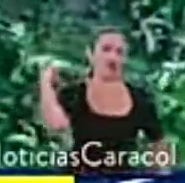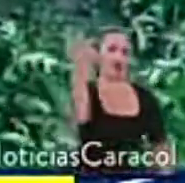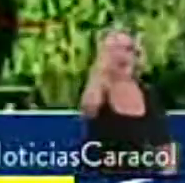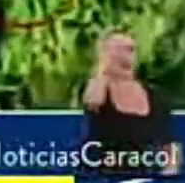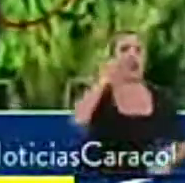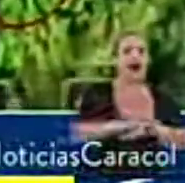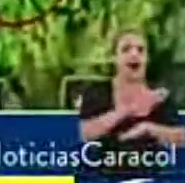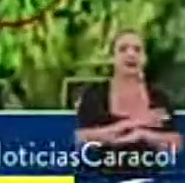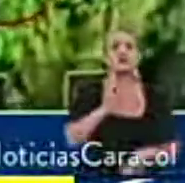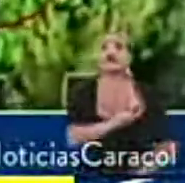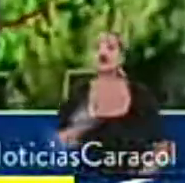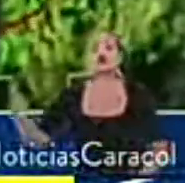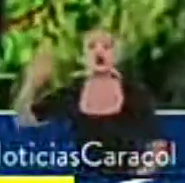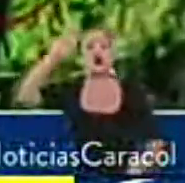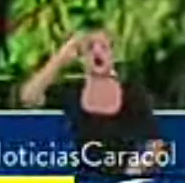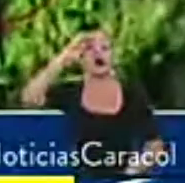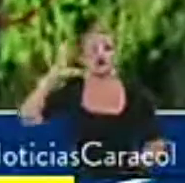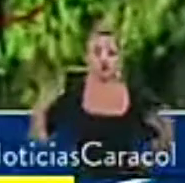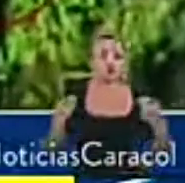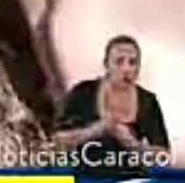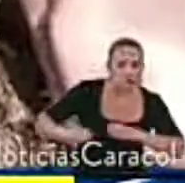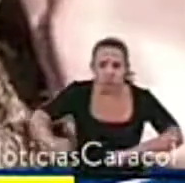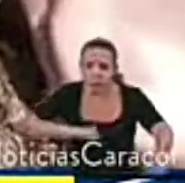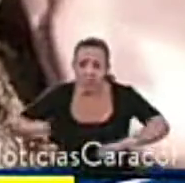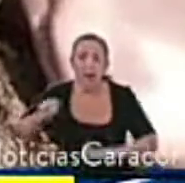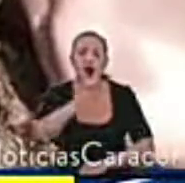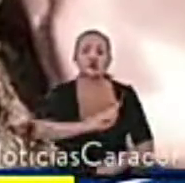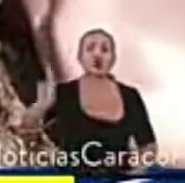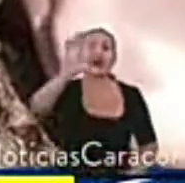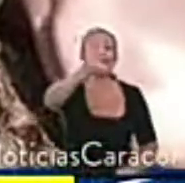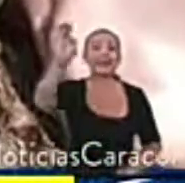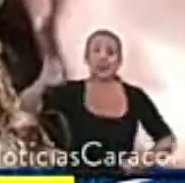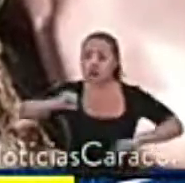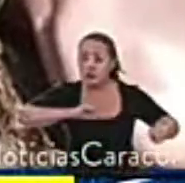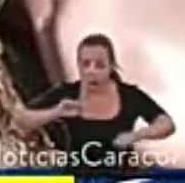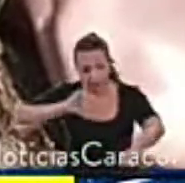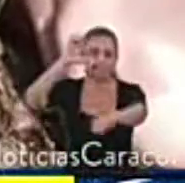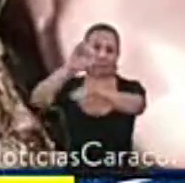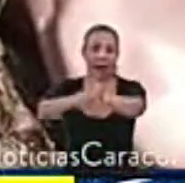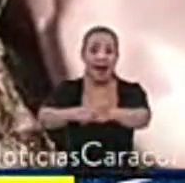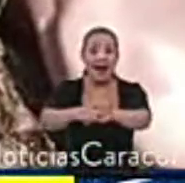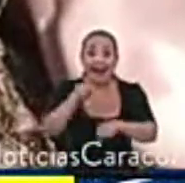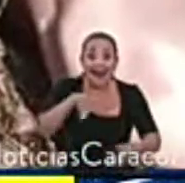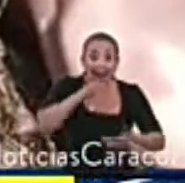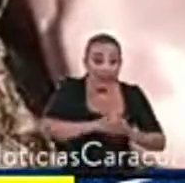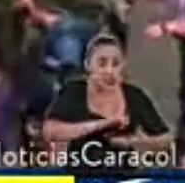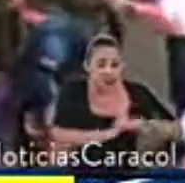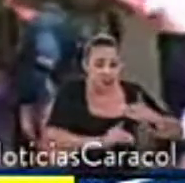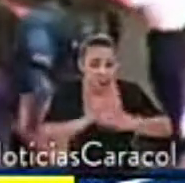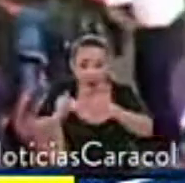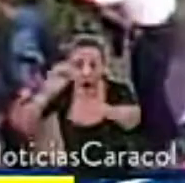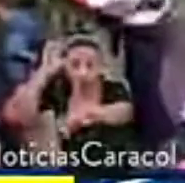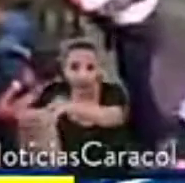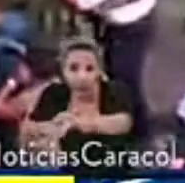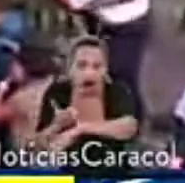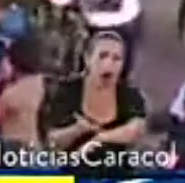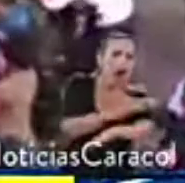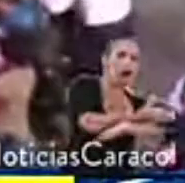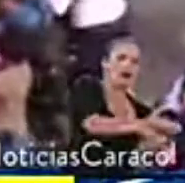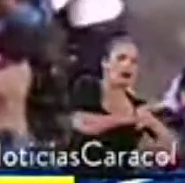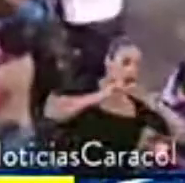nuestra fuerza pública. Ahora, Juan Diego, mira, para llegar a esta operación se realizó una investigación exhaustiva que duró varios meses y todos